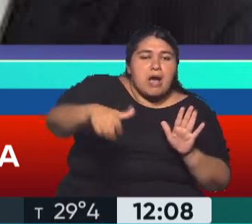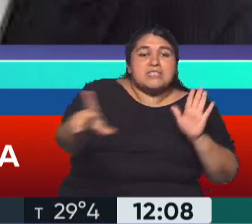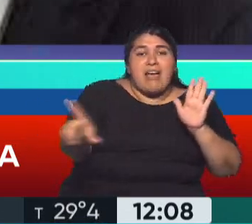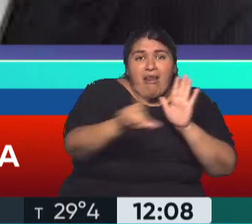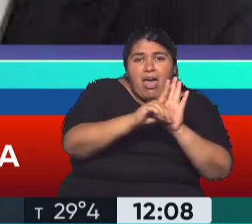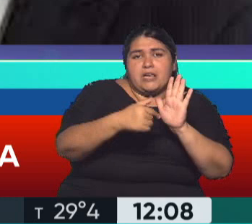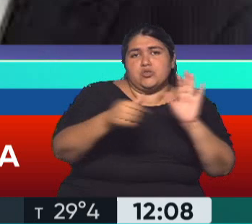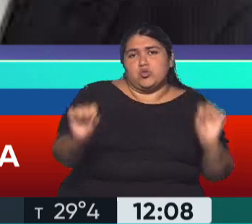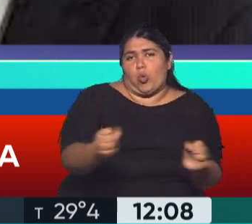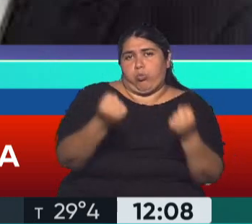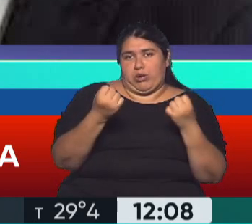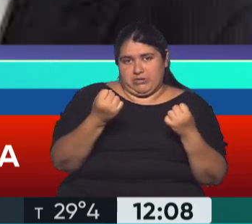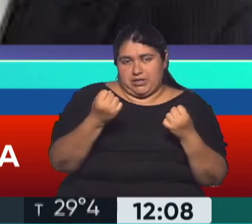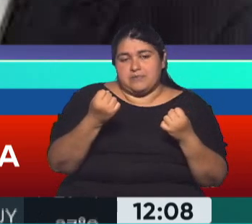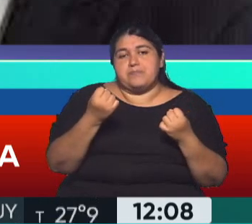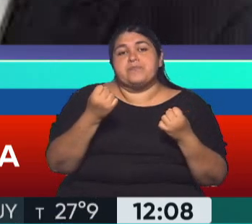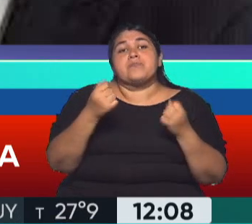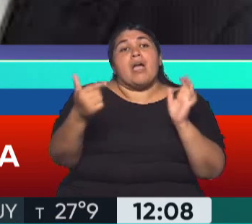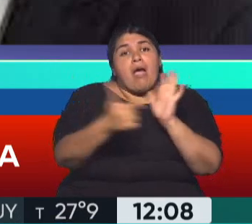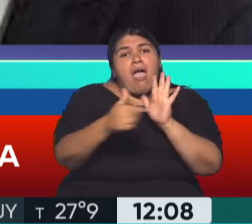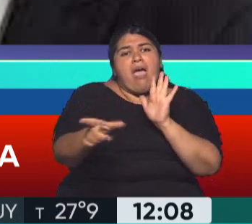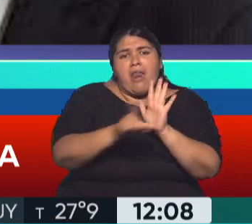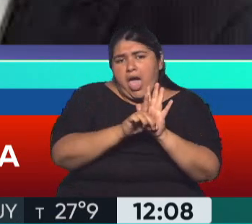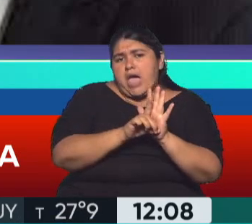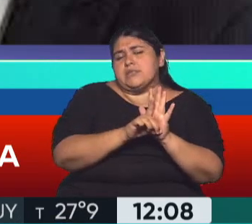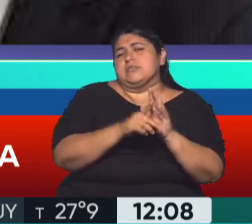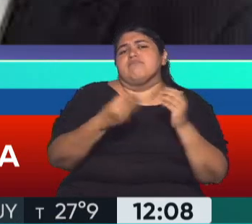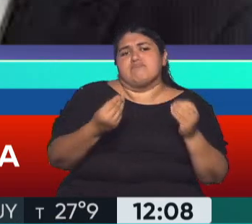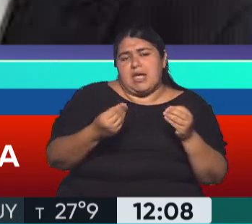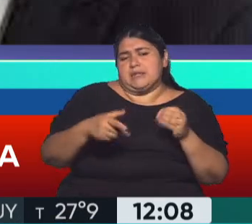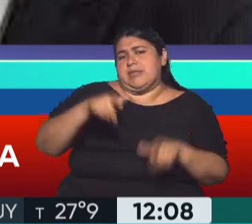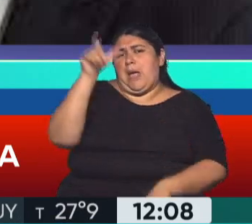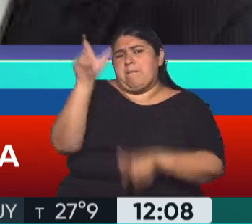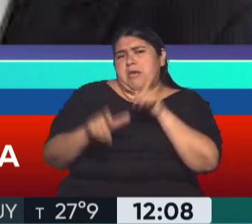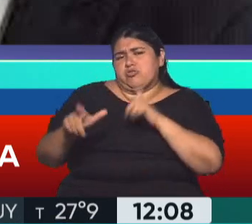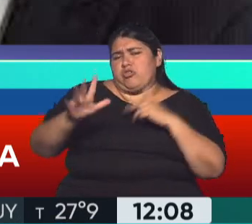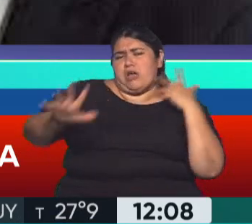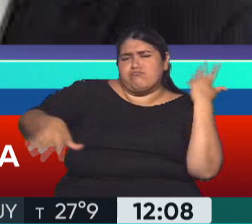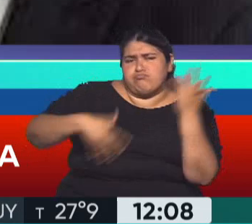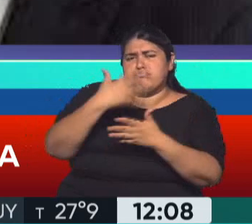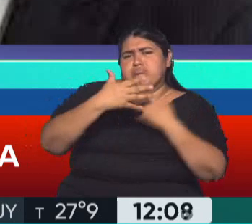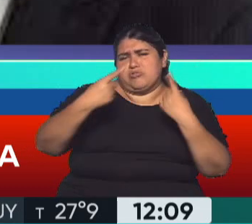la suspensión de la ley que ha generado serios incidentes